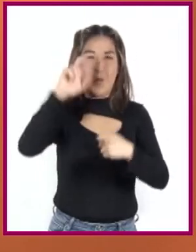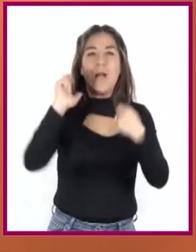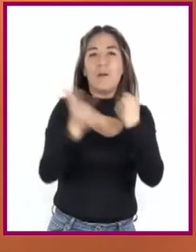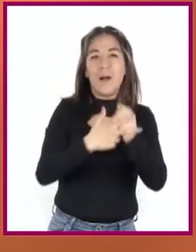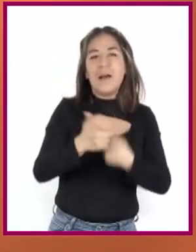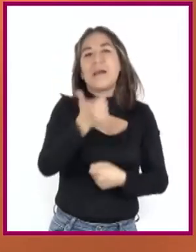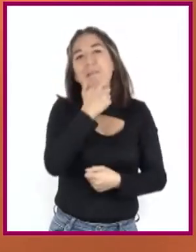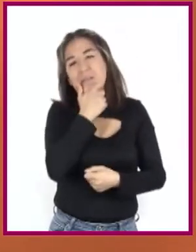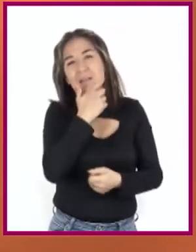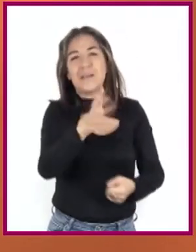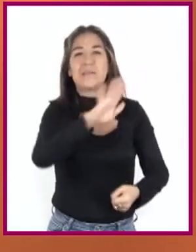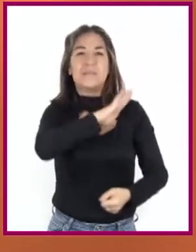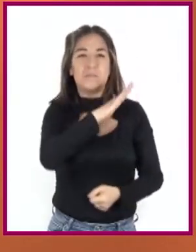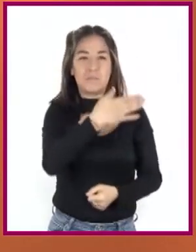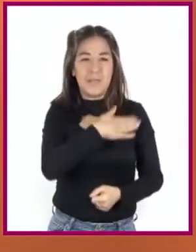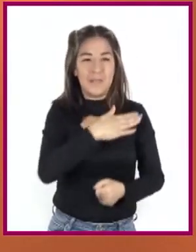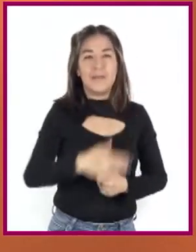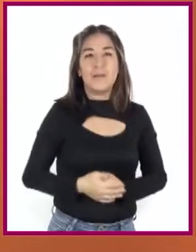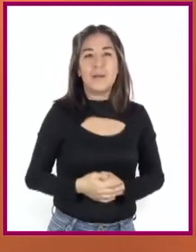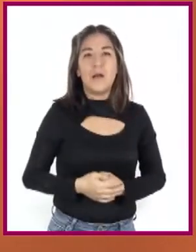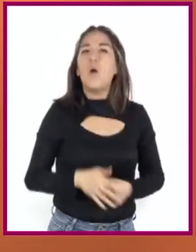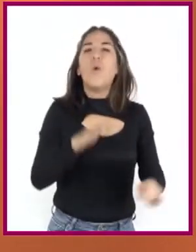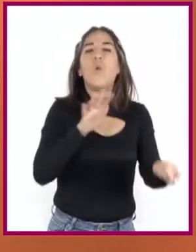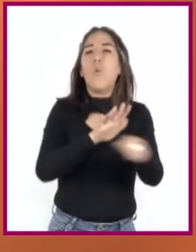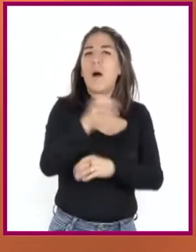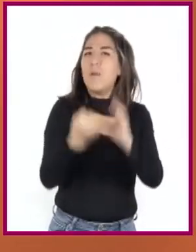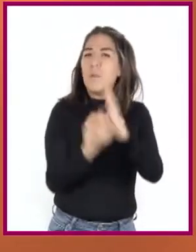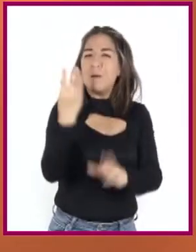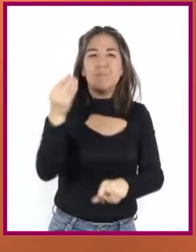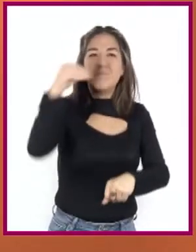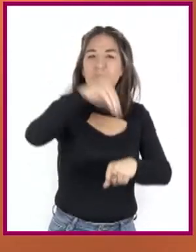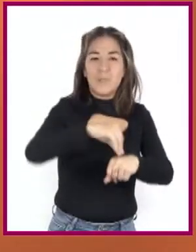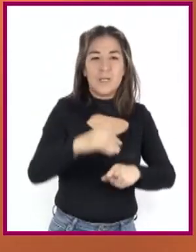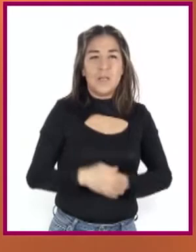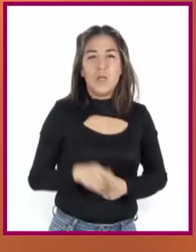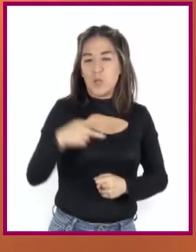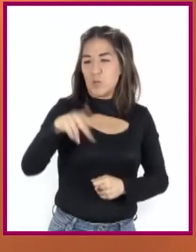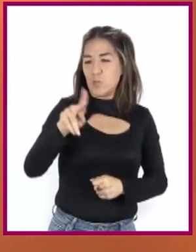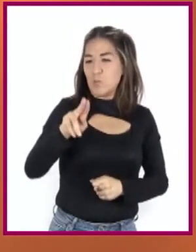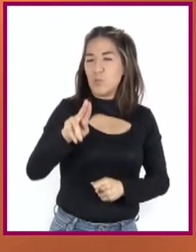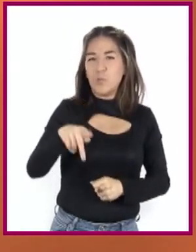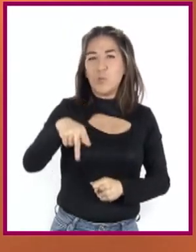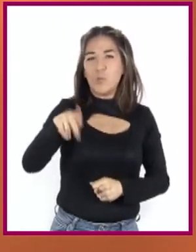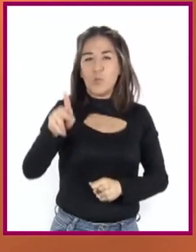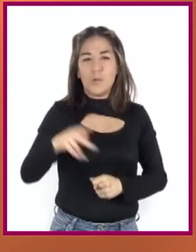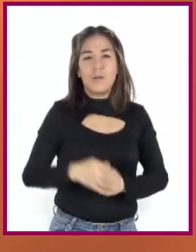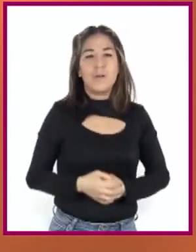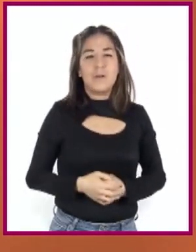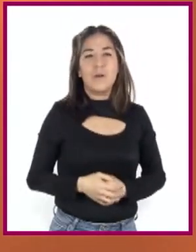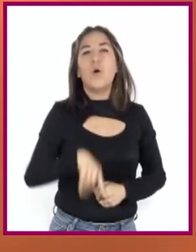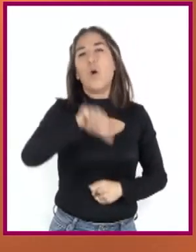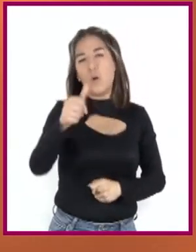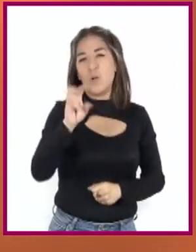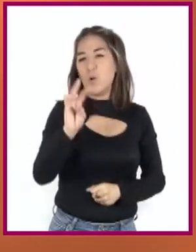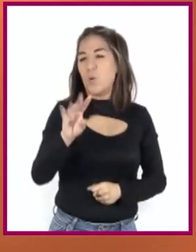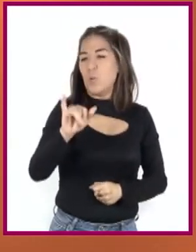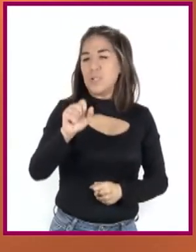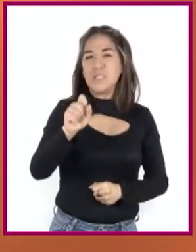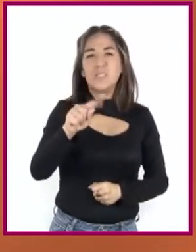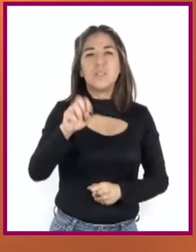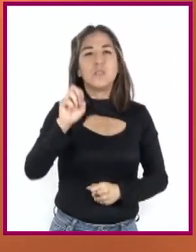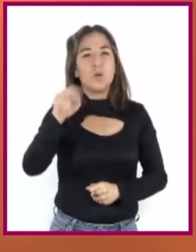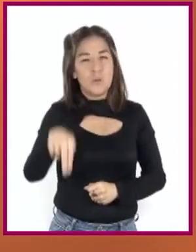o España adoptaron mayoritariamente el sistema de Cook y de Winston, y en el resto del mundo